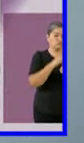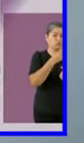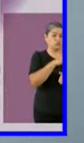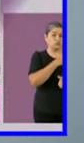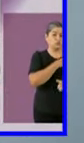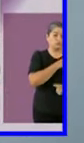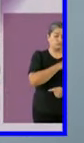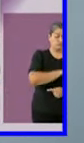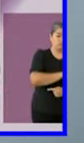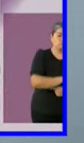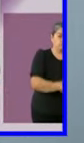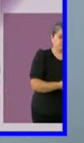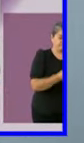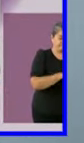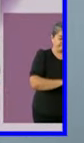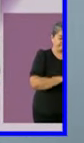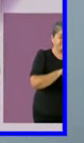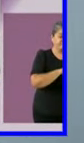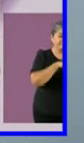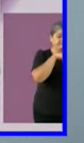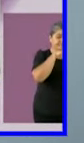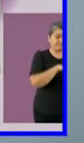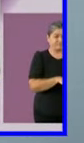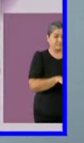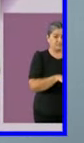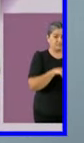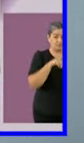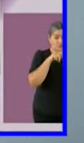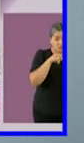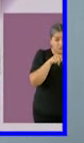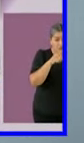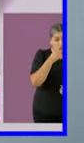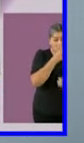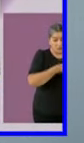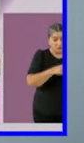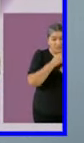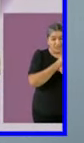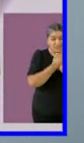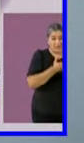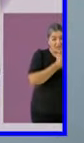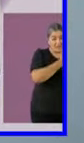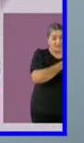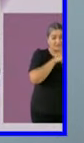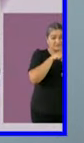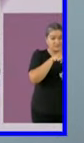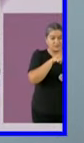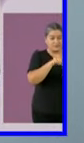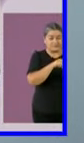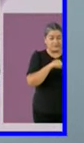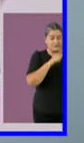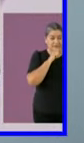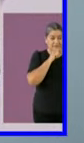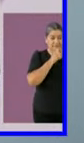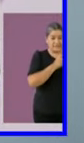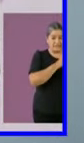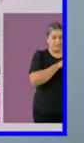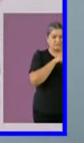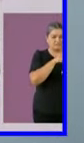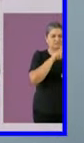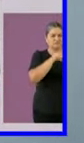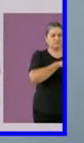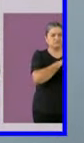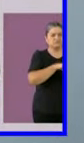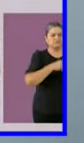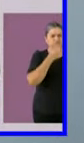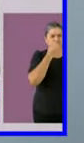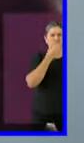Álvarez Máynez, como previamente lo había comentado el dirigente nacional de su partido Movimiento Ciudadano, Dante Delgado, pues pareciera que tiene como